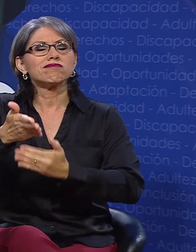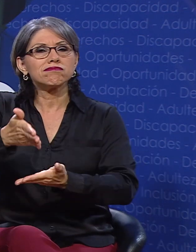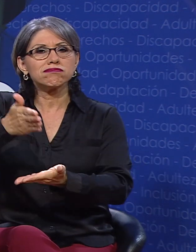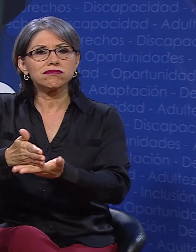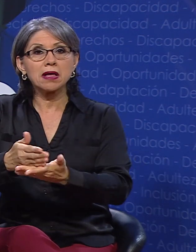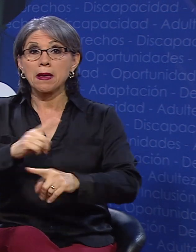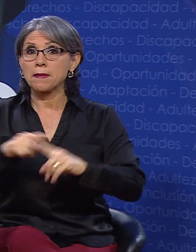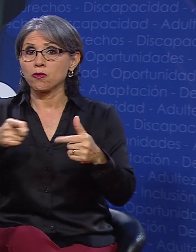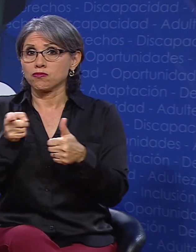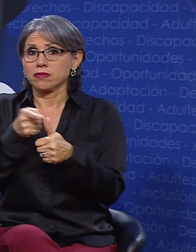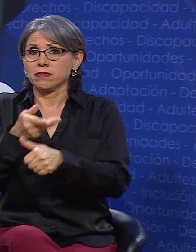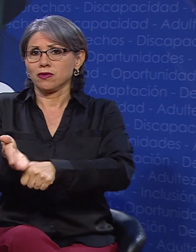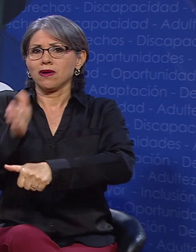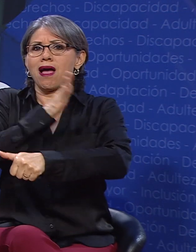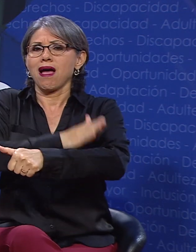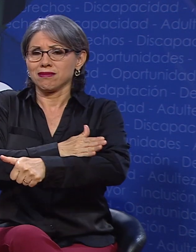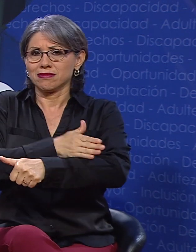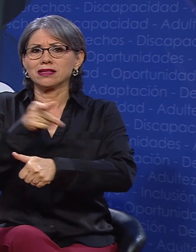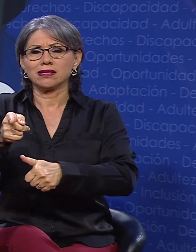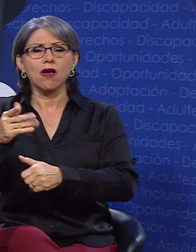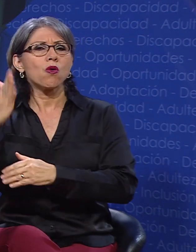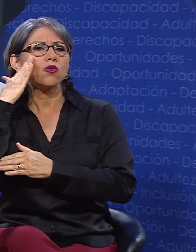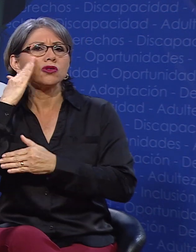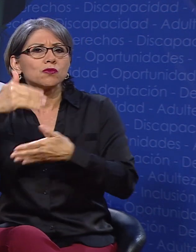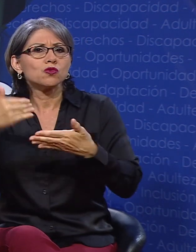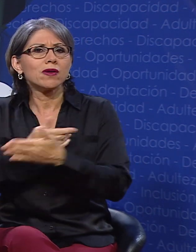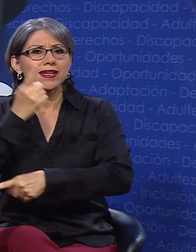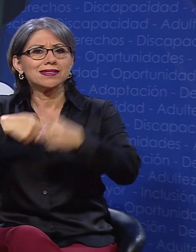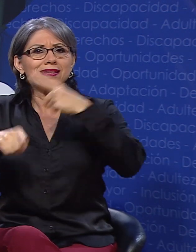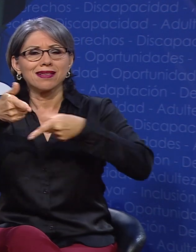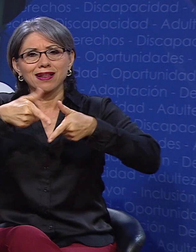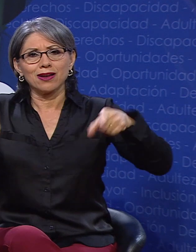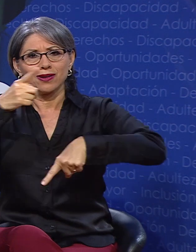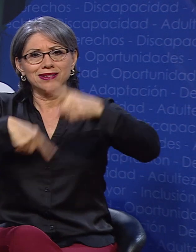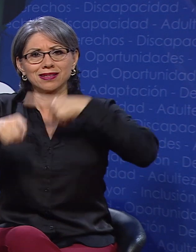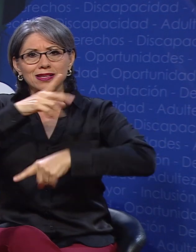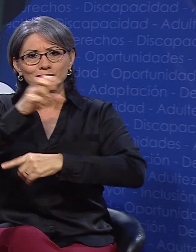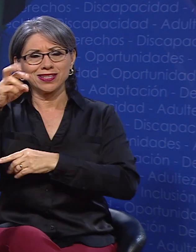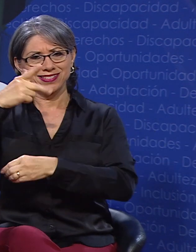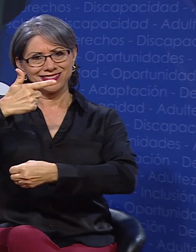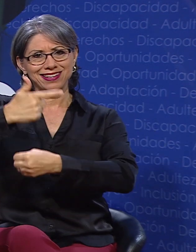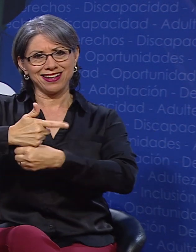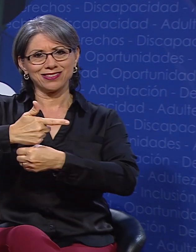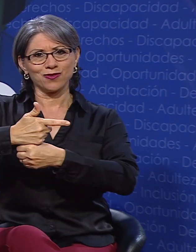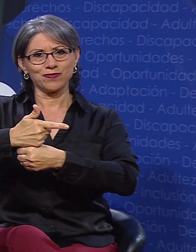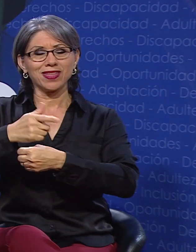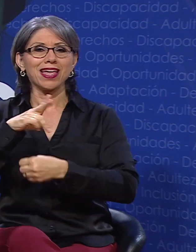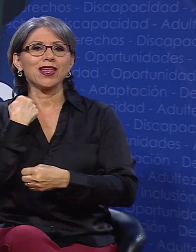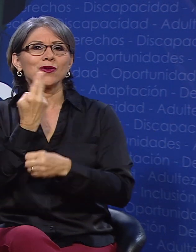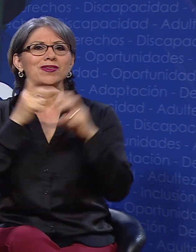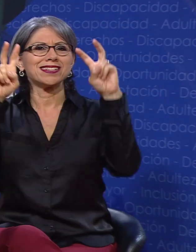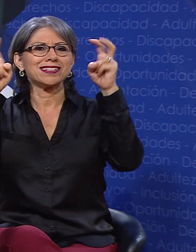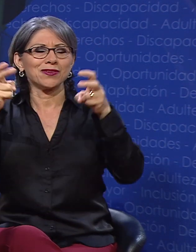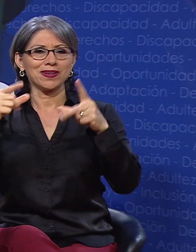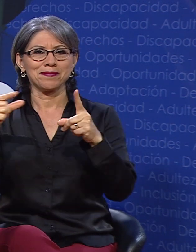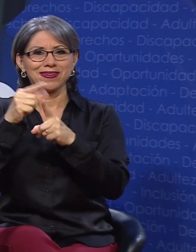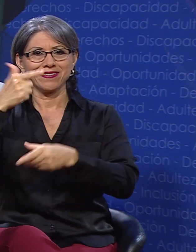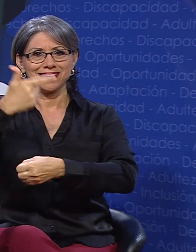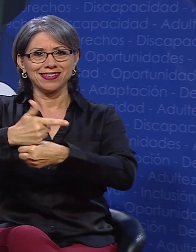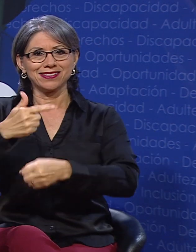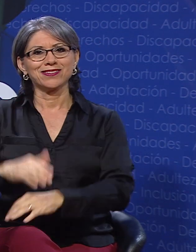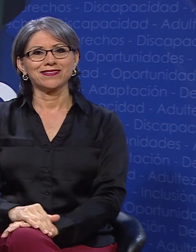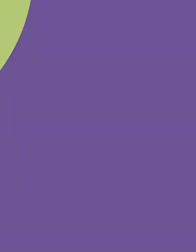Pero antes de irnos a este corte, conocemos una nueva seña de la lengua de señas costarricense, lesco, en nuestra sección La Palabra en Lesco.